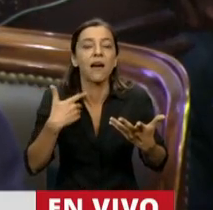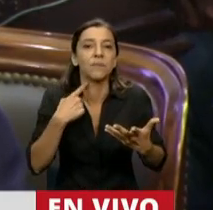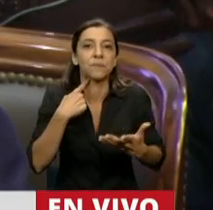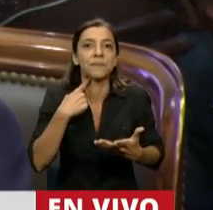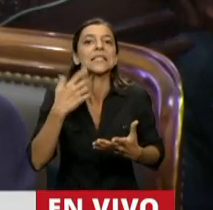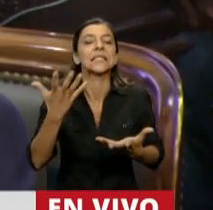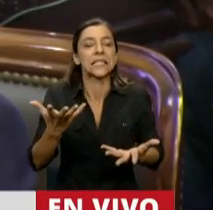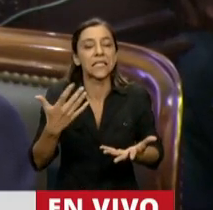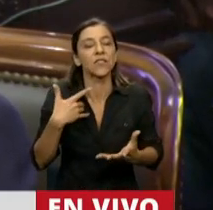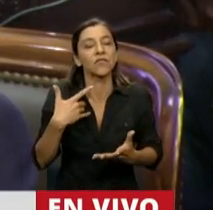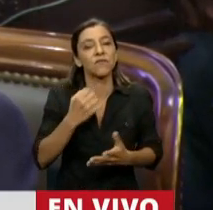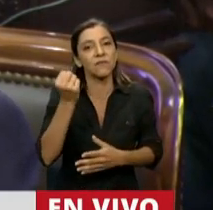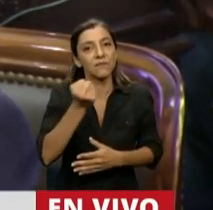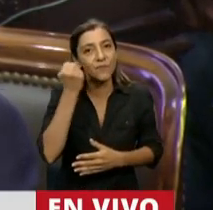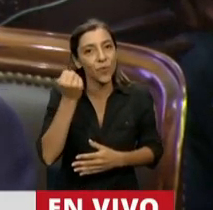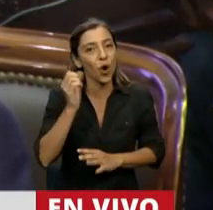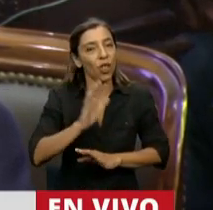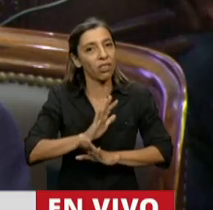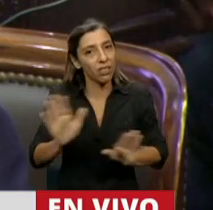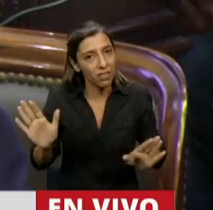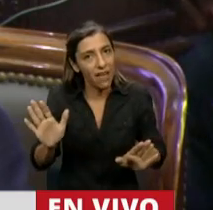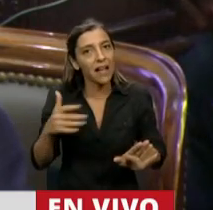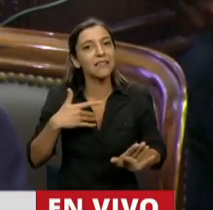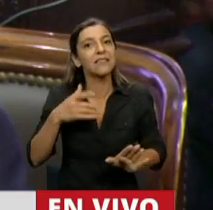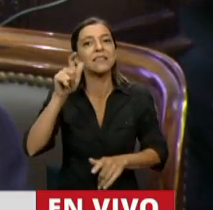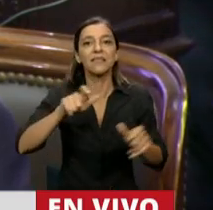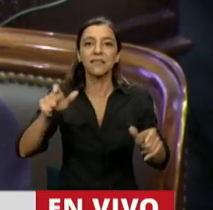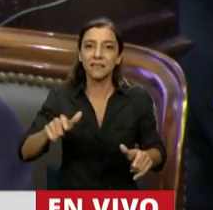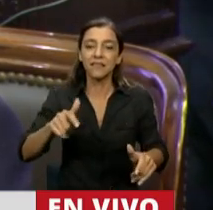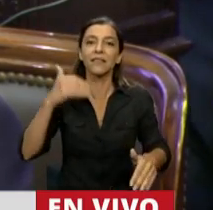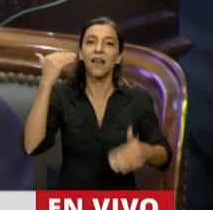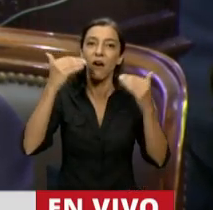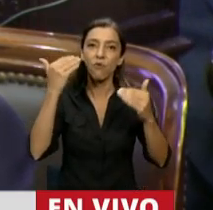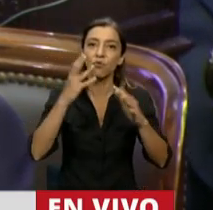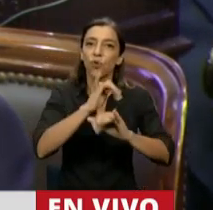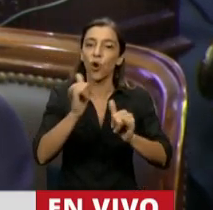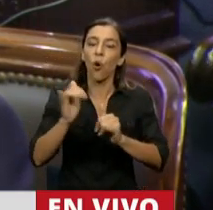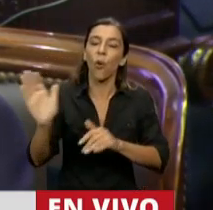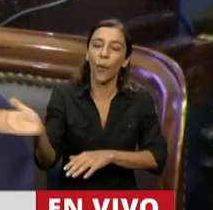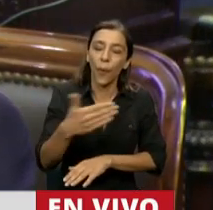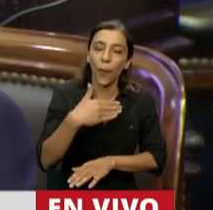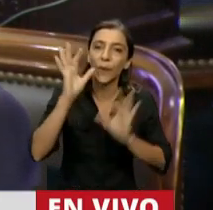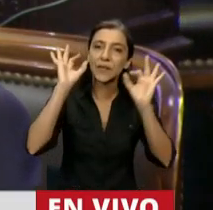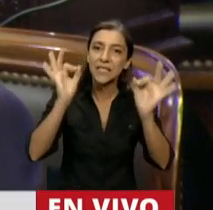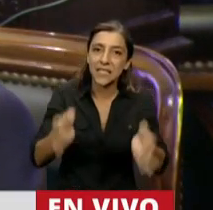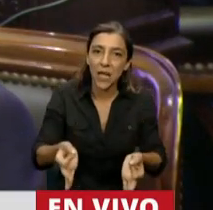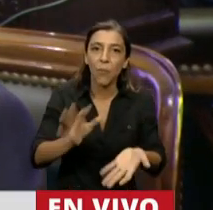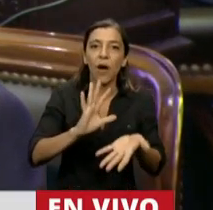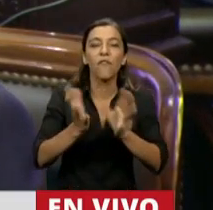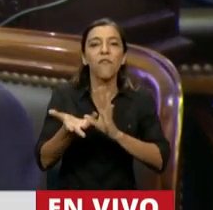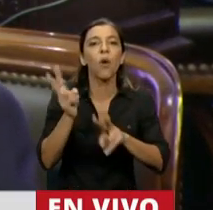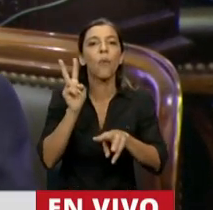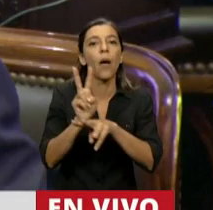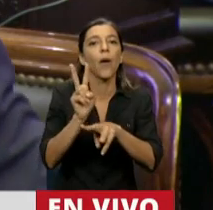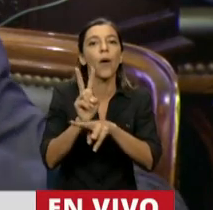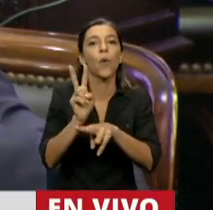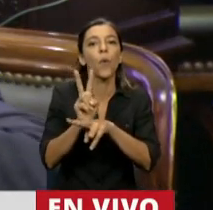mal mayor, que es poner a las personas en la disyuntiva de tomar una medida